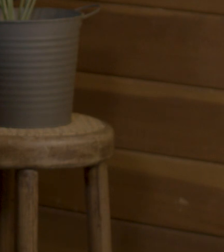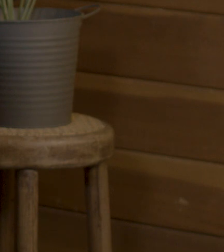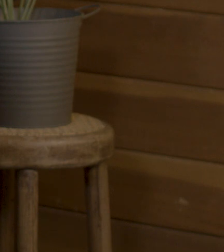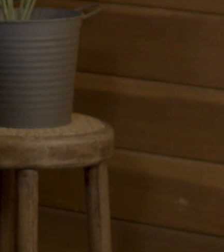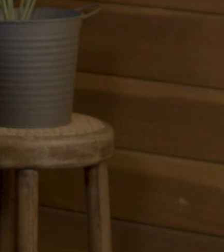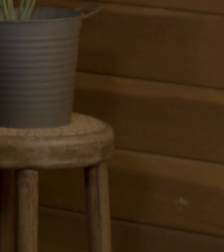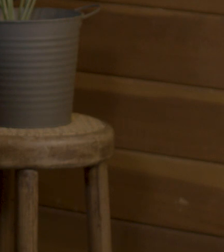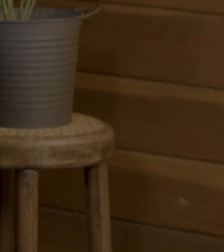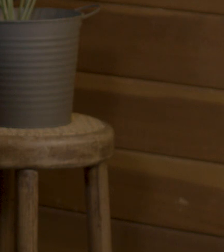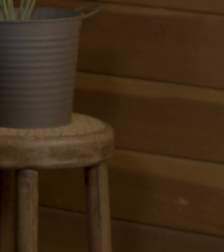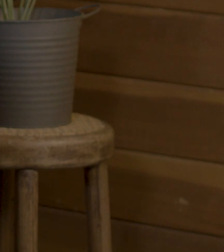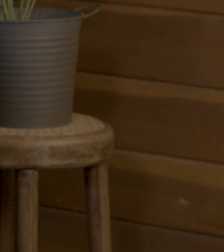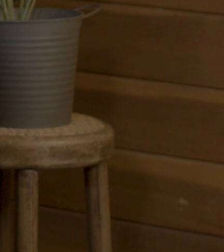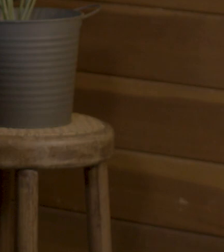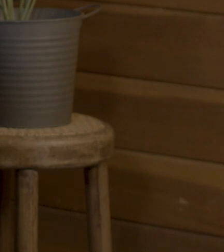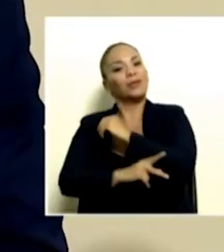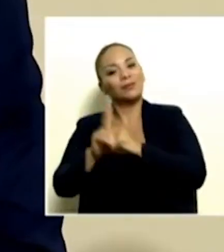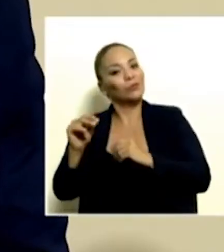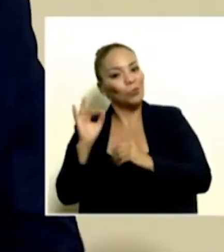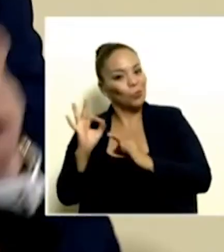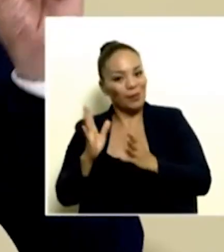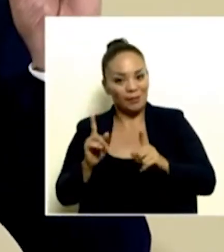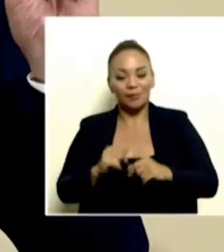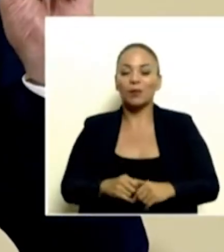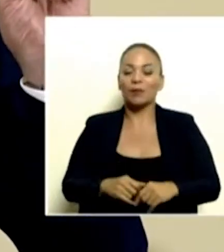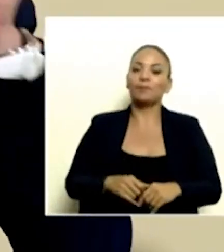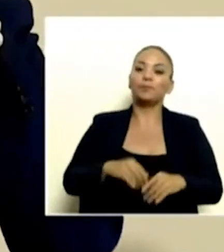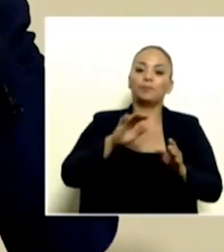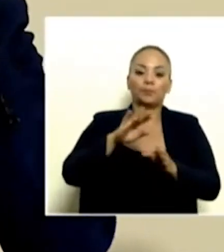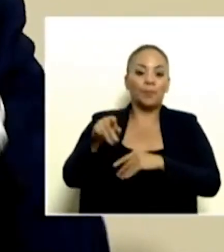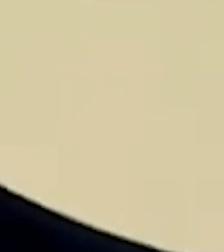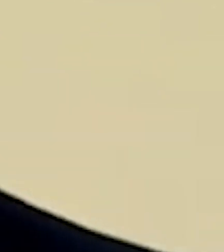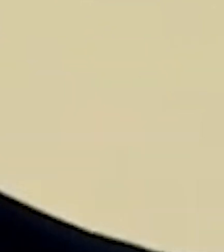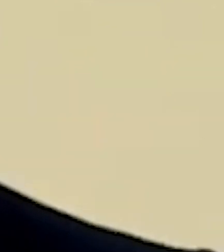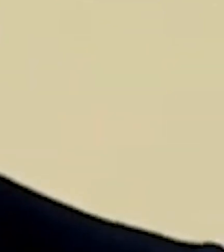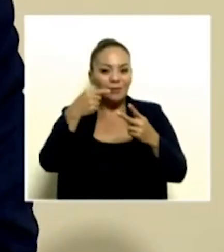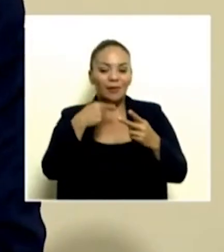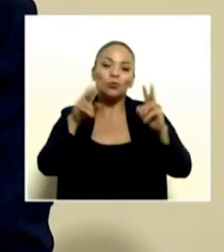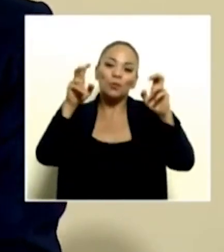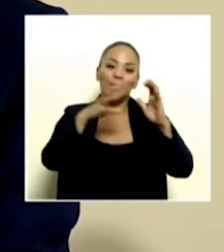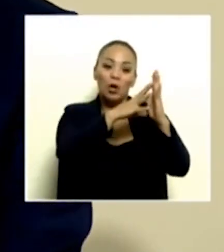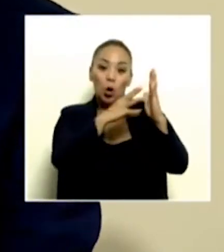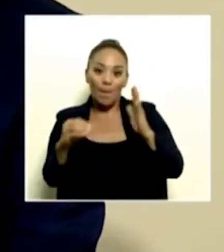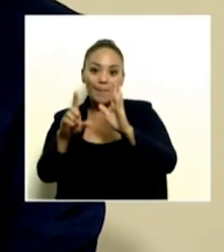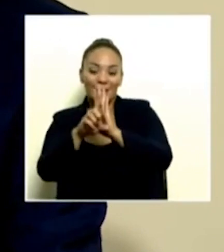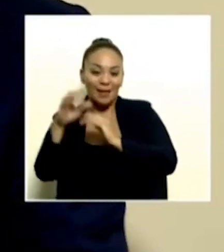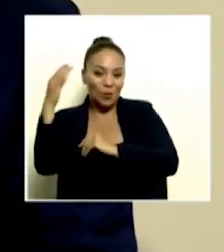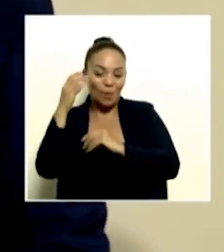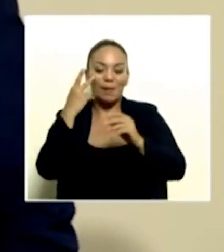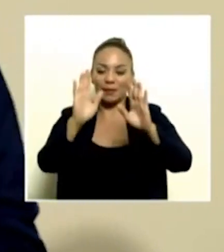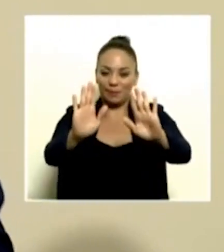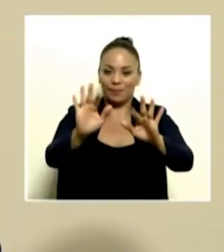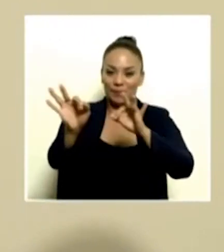Colombia y El presidente al respecto dijo esto sobre el supuesto plagio vea el